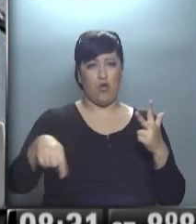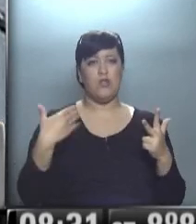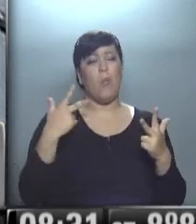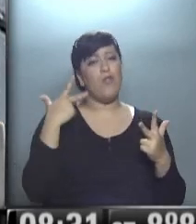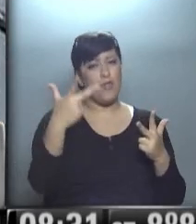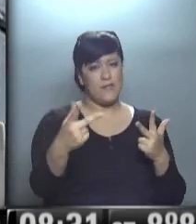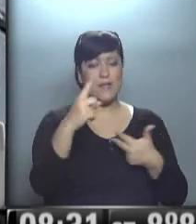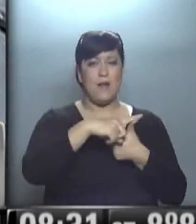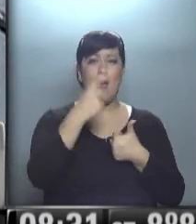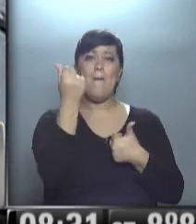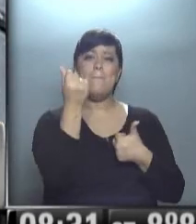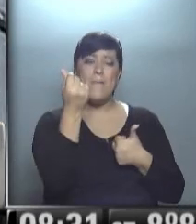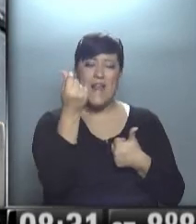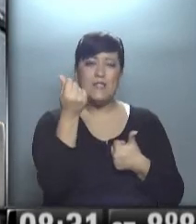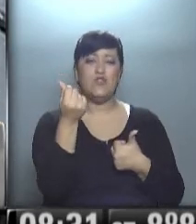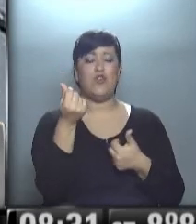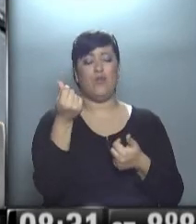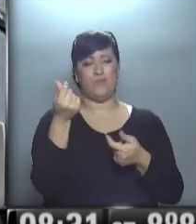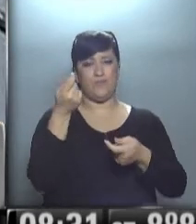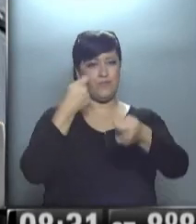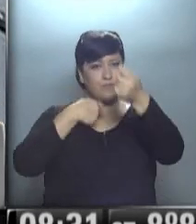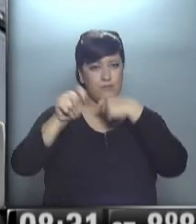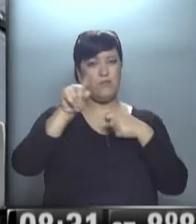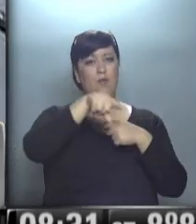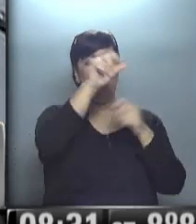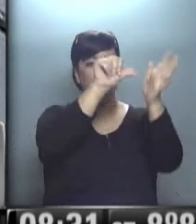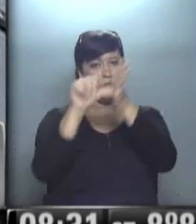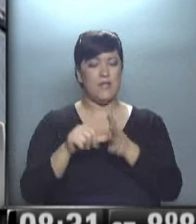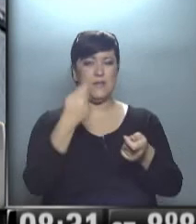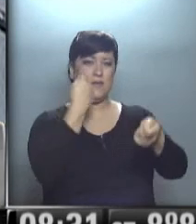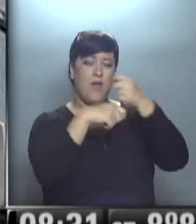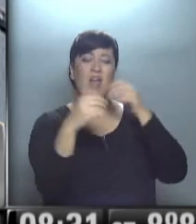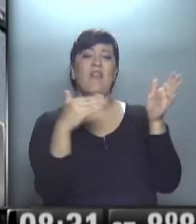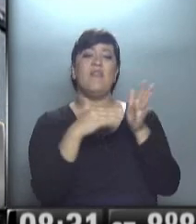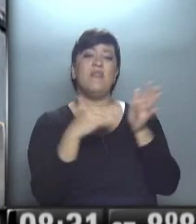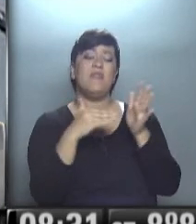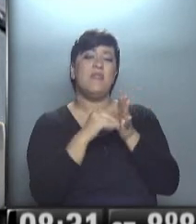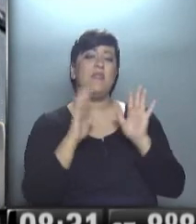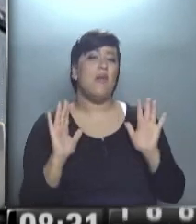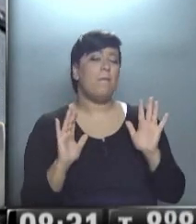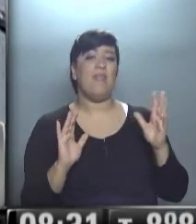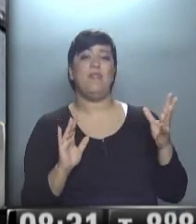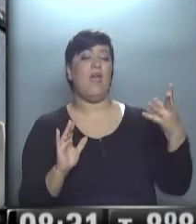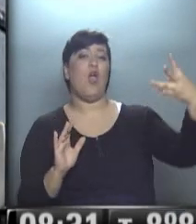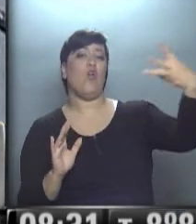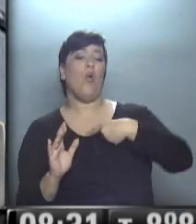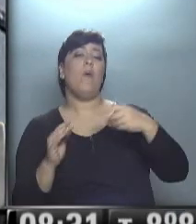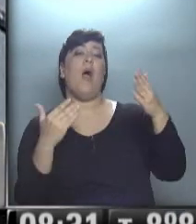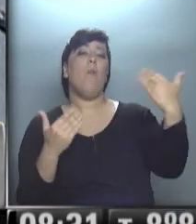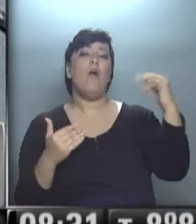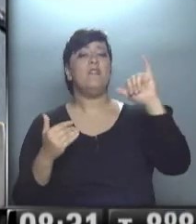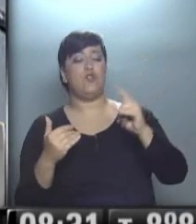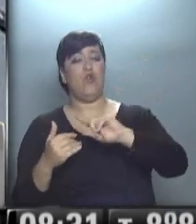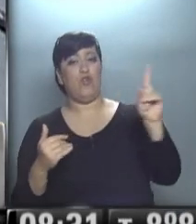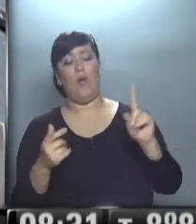precio de transacción de un bien que se comercializa a nivel internacional depende de la capacidad de pago de quien compra si usted puede